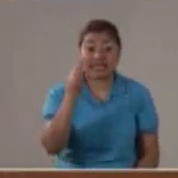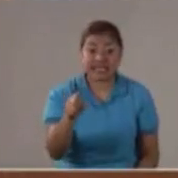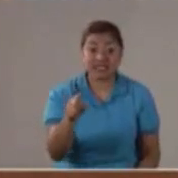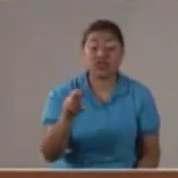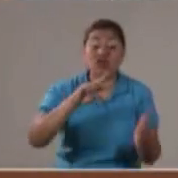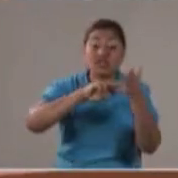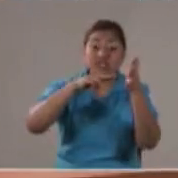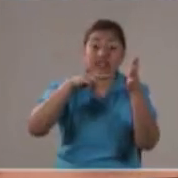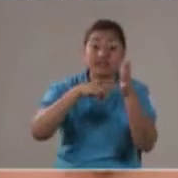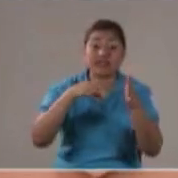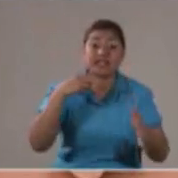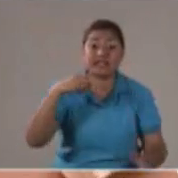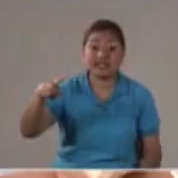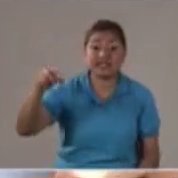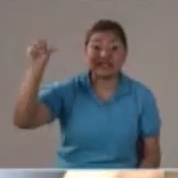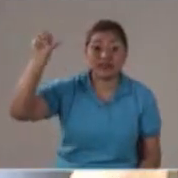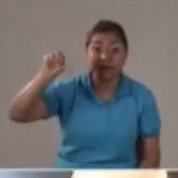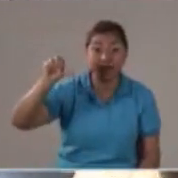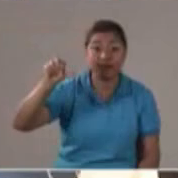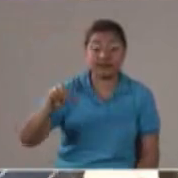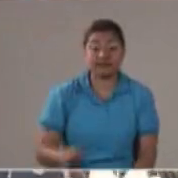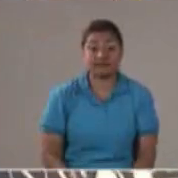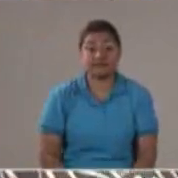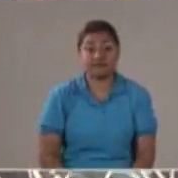guión, decir.